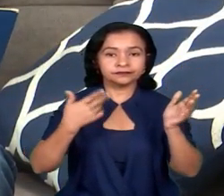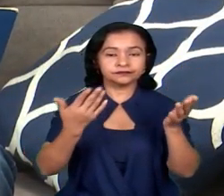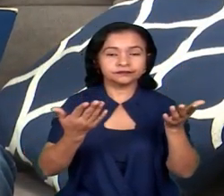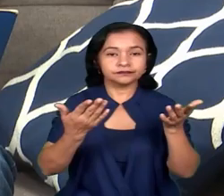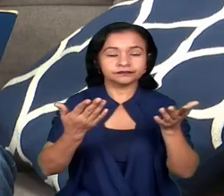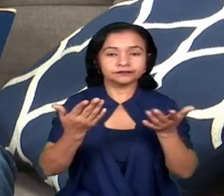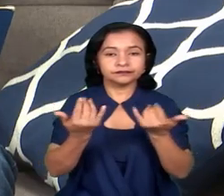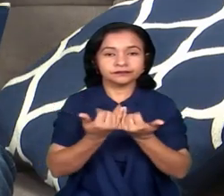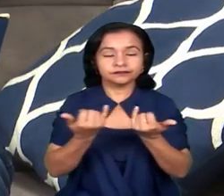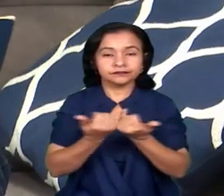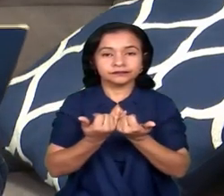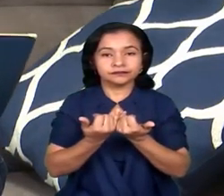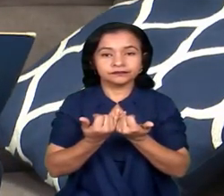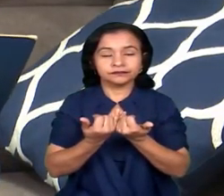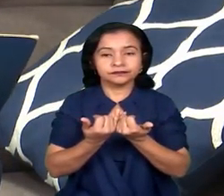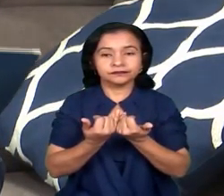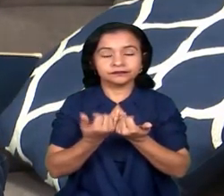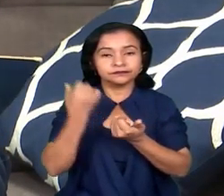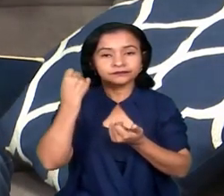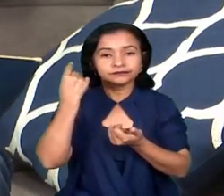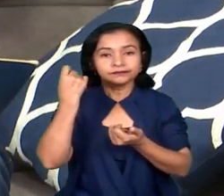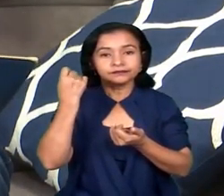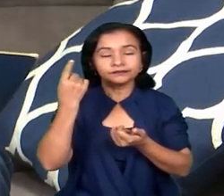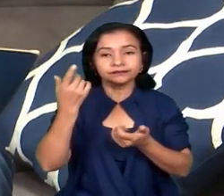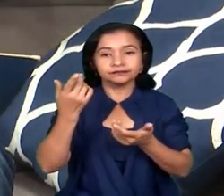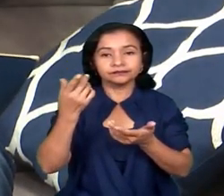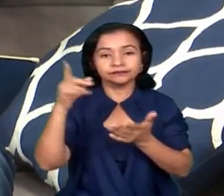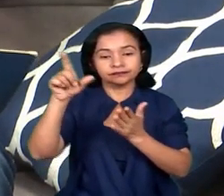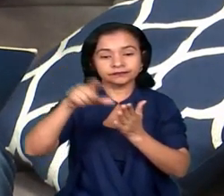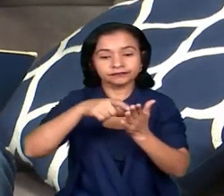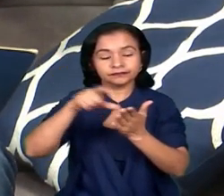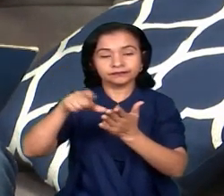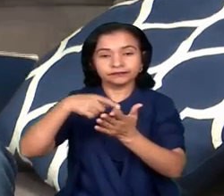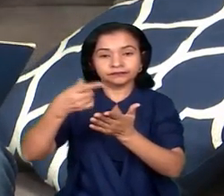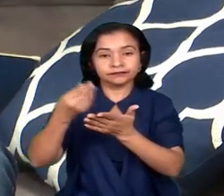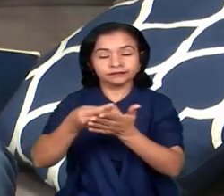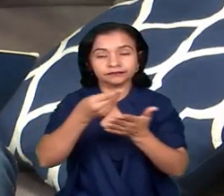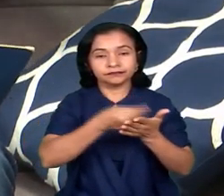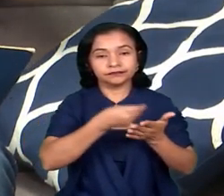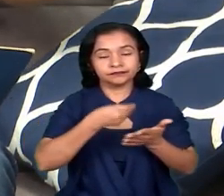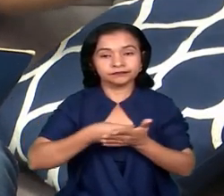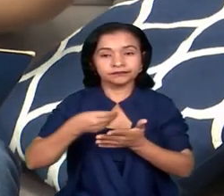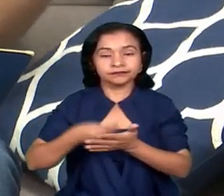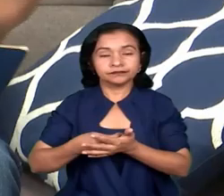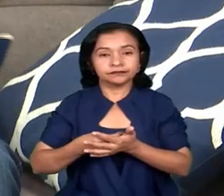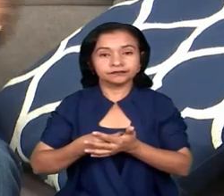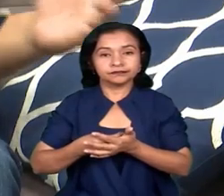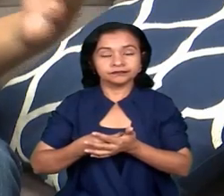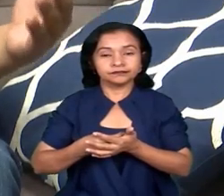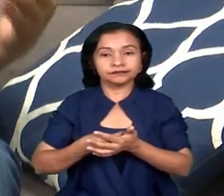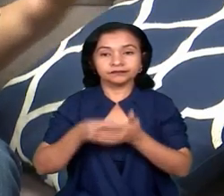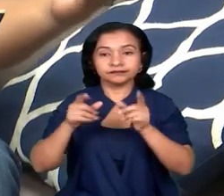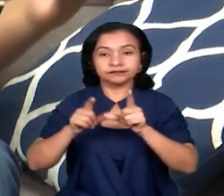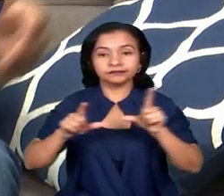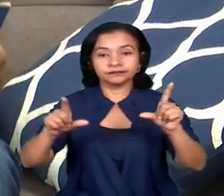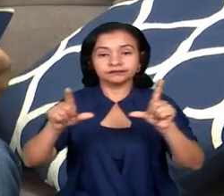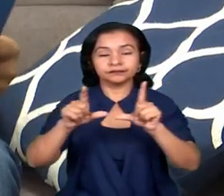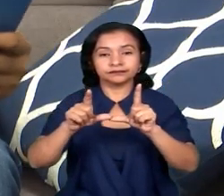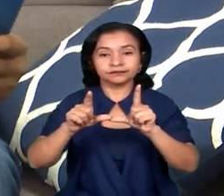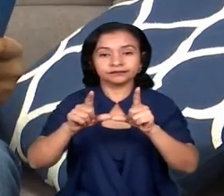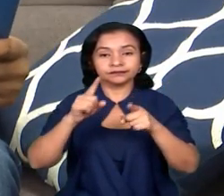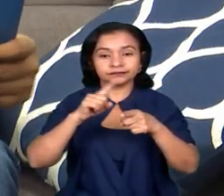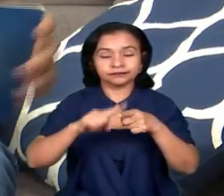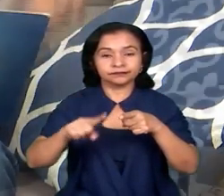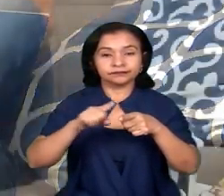una primicia ahora a partir de ese entendimiento. Digitalizar todas las transacciones para que puedan también encontrar espacios de venta. En cuotas